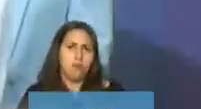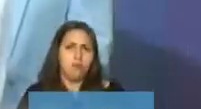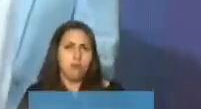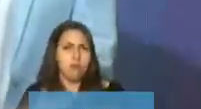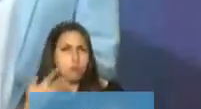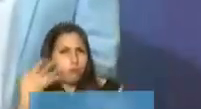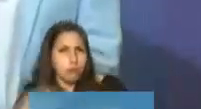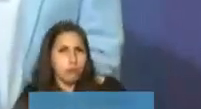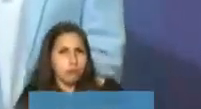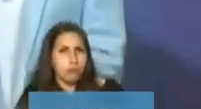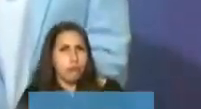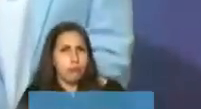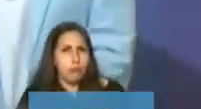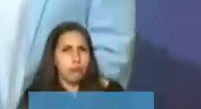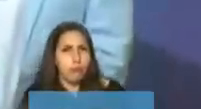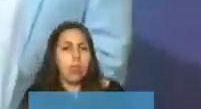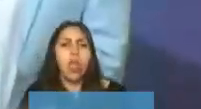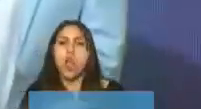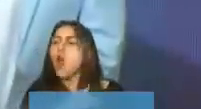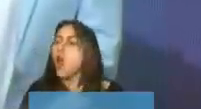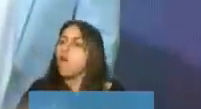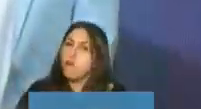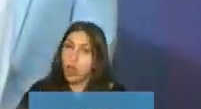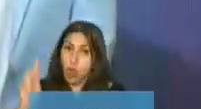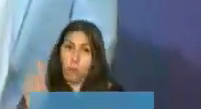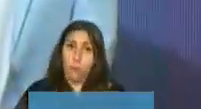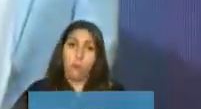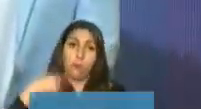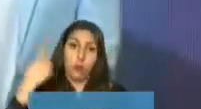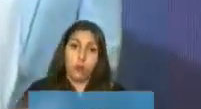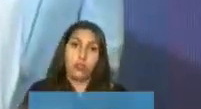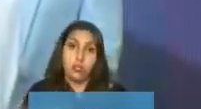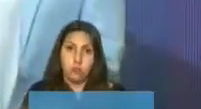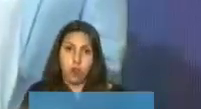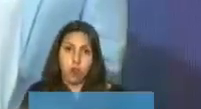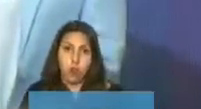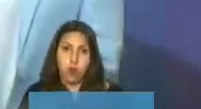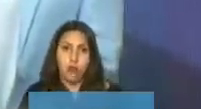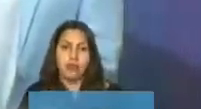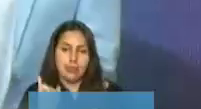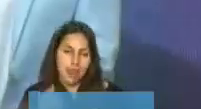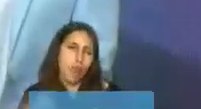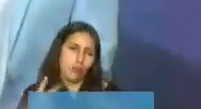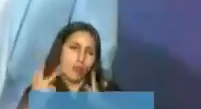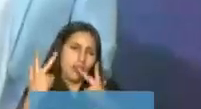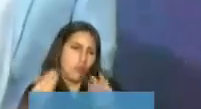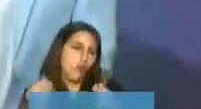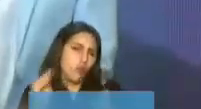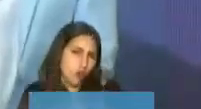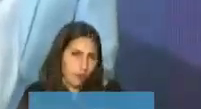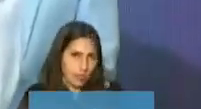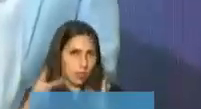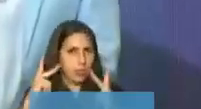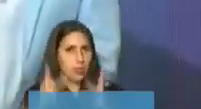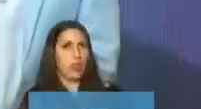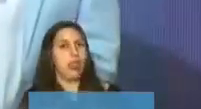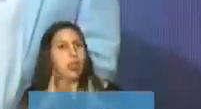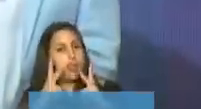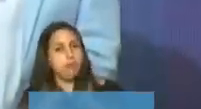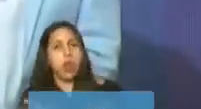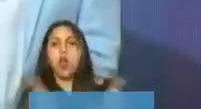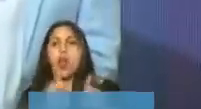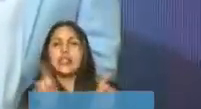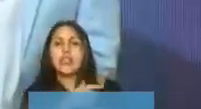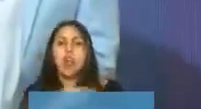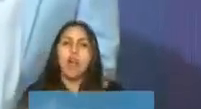humildad. El gobierno que viene, nos han escuchado decir más de una vez, no es